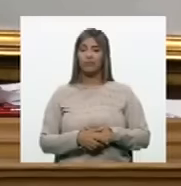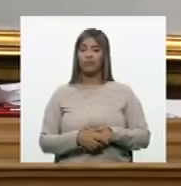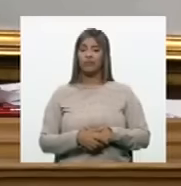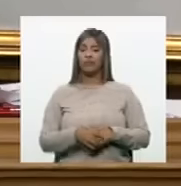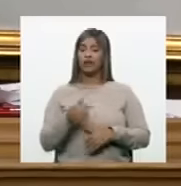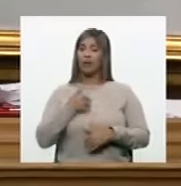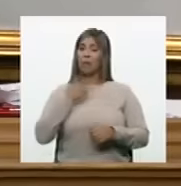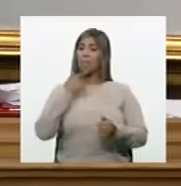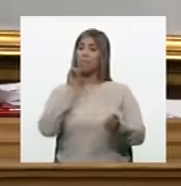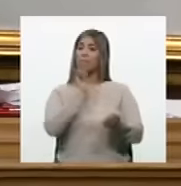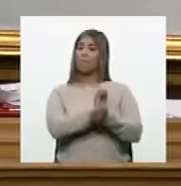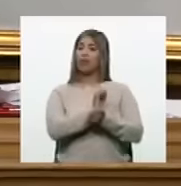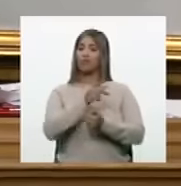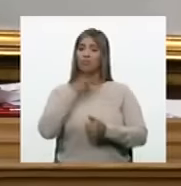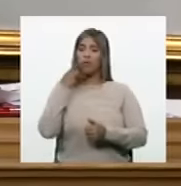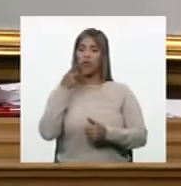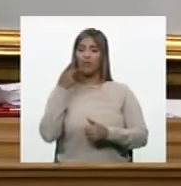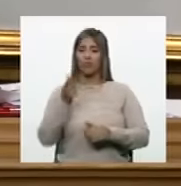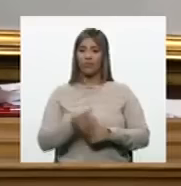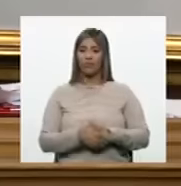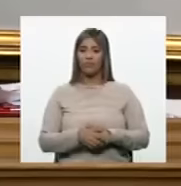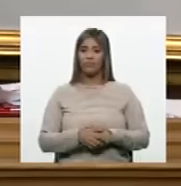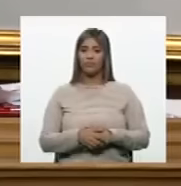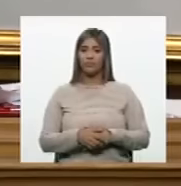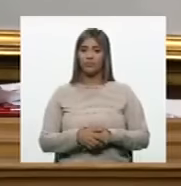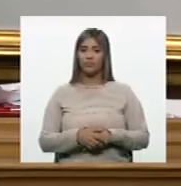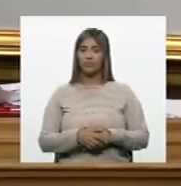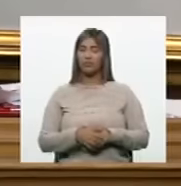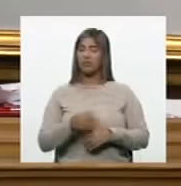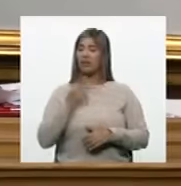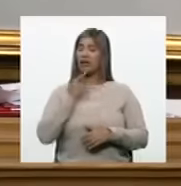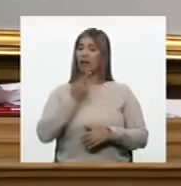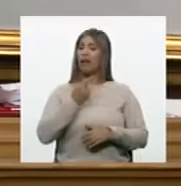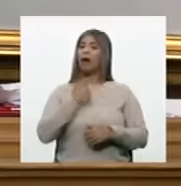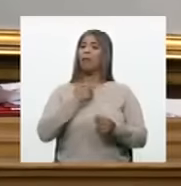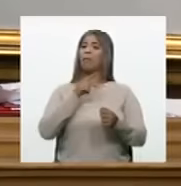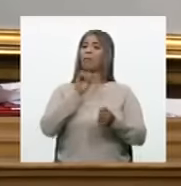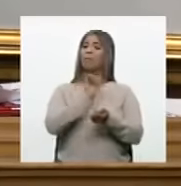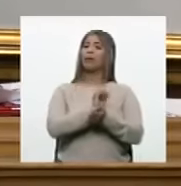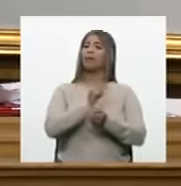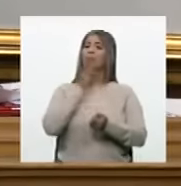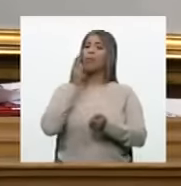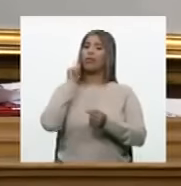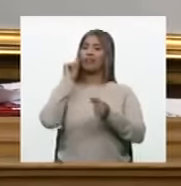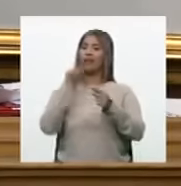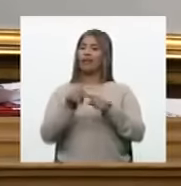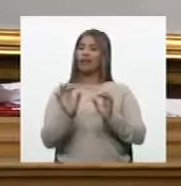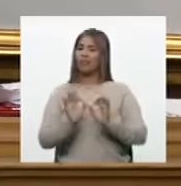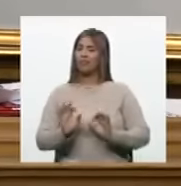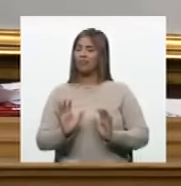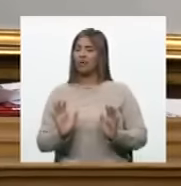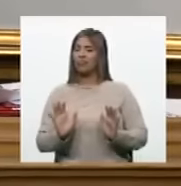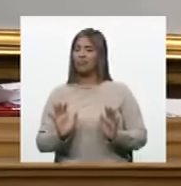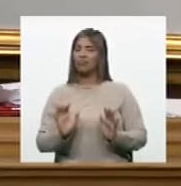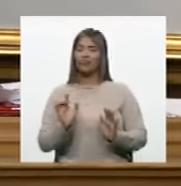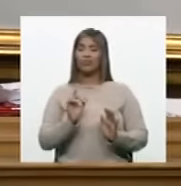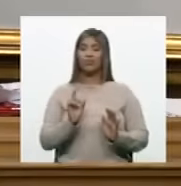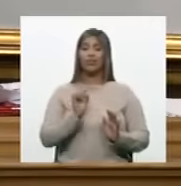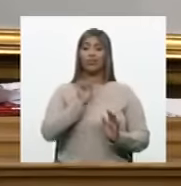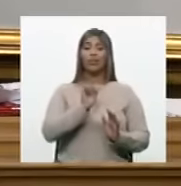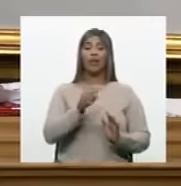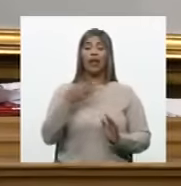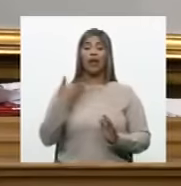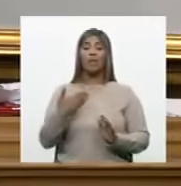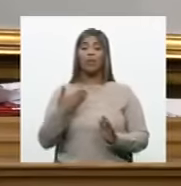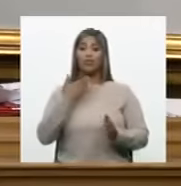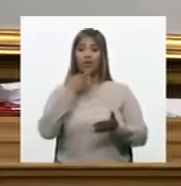llamar presos políticos, de autodenominarse presos políticos. Yo creo que la gran importancia que tiene